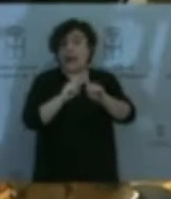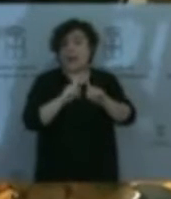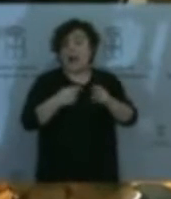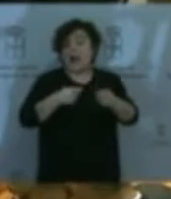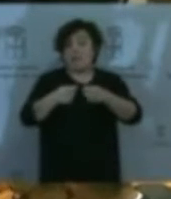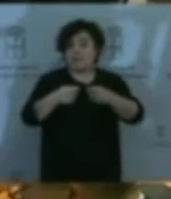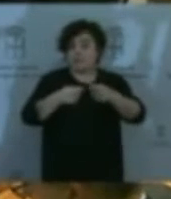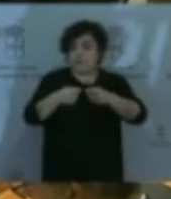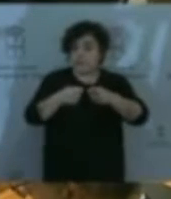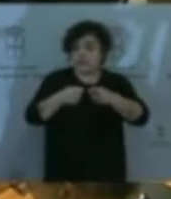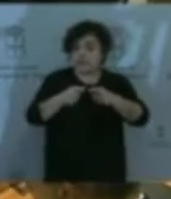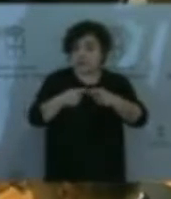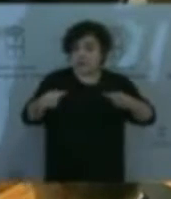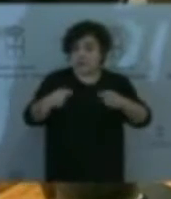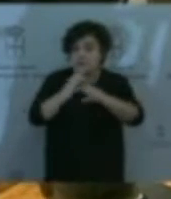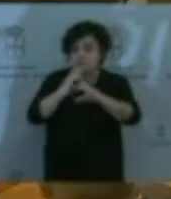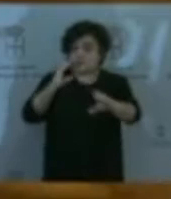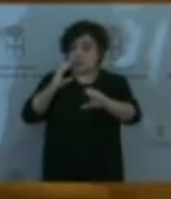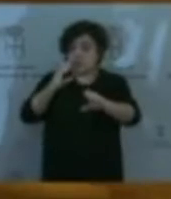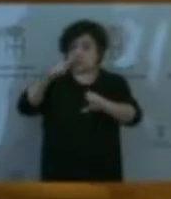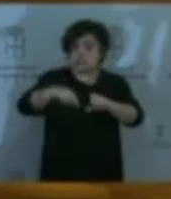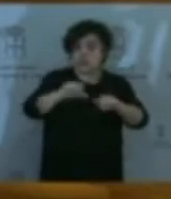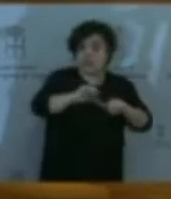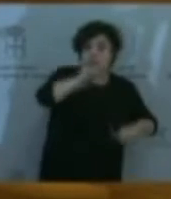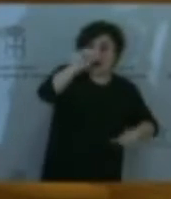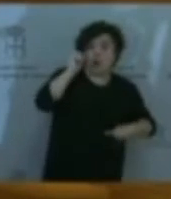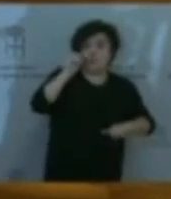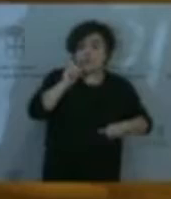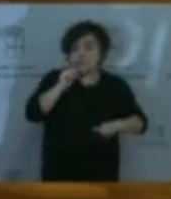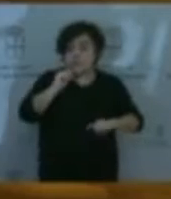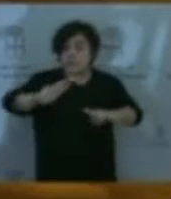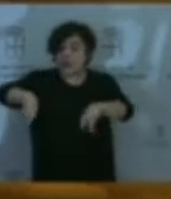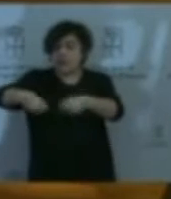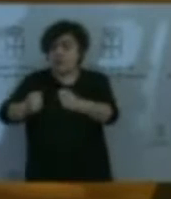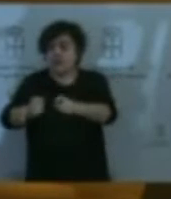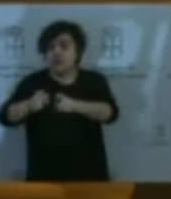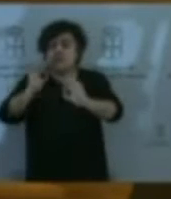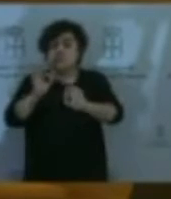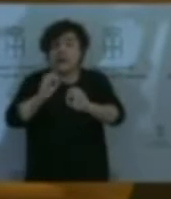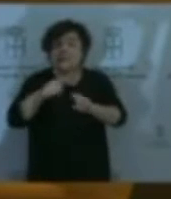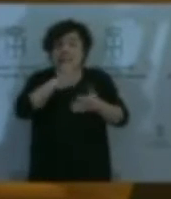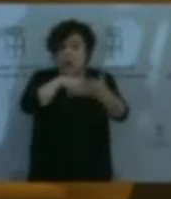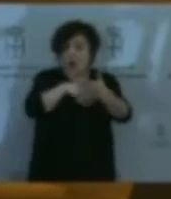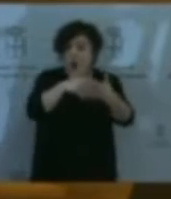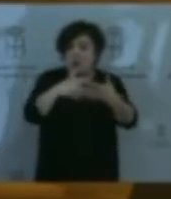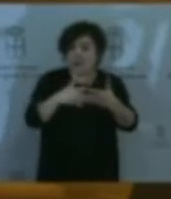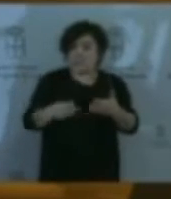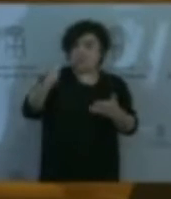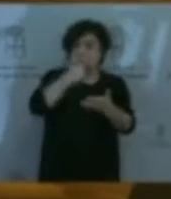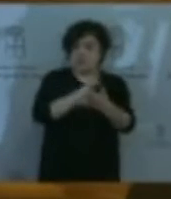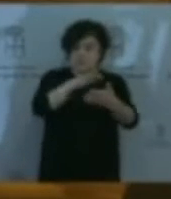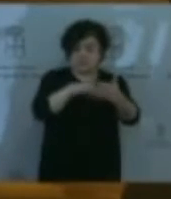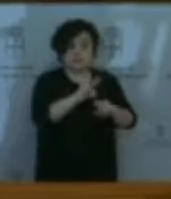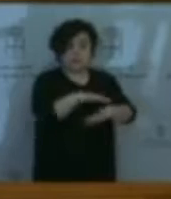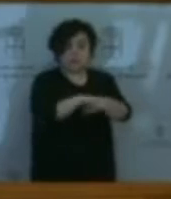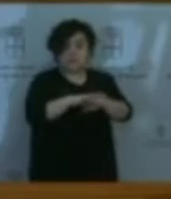de Uvieu, Xixón y Avilés, la recuperación del 100% de las frecuencias de transporte interurbano de ALSA y el cumplimiento de las condiciones reguladas por el Consorcio de